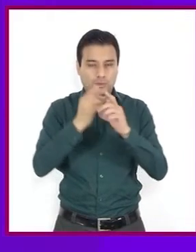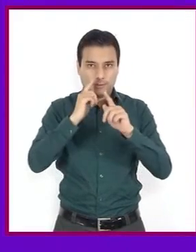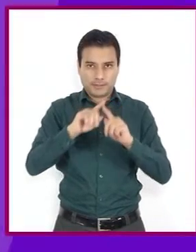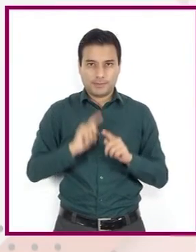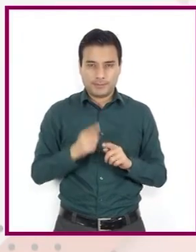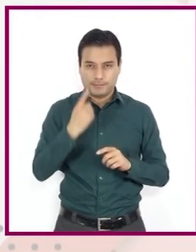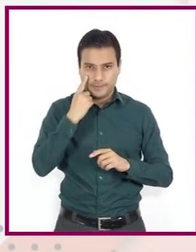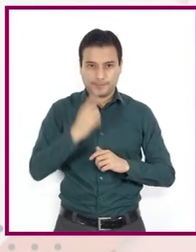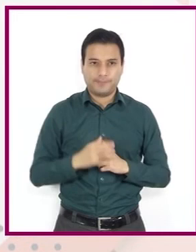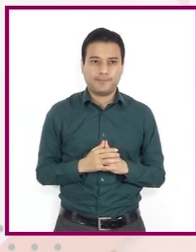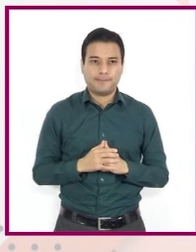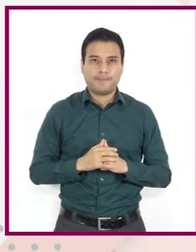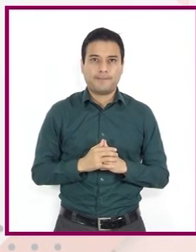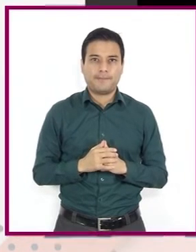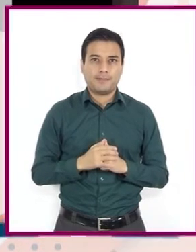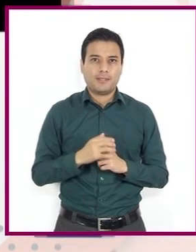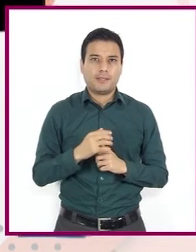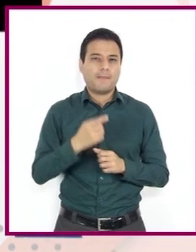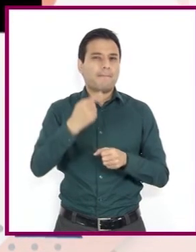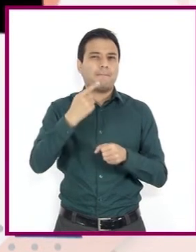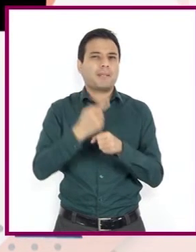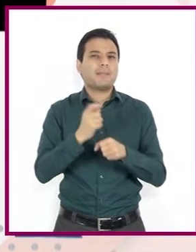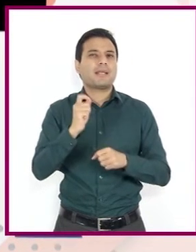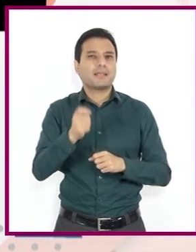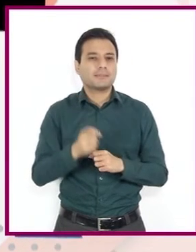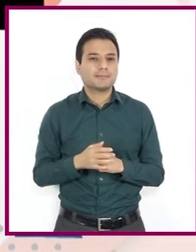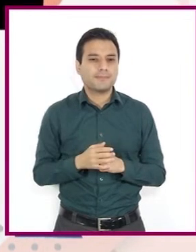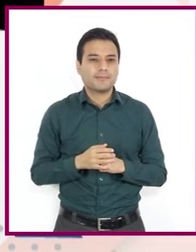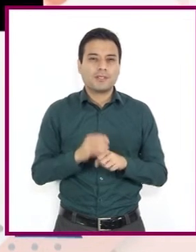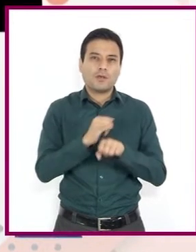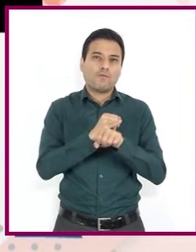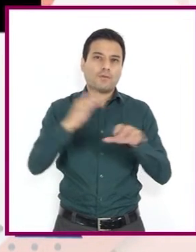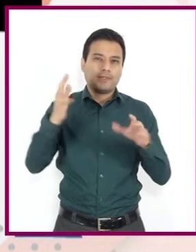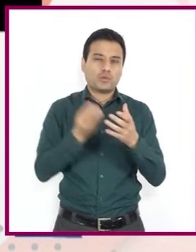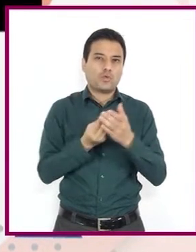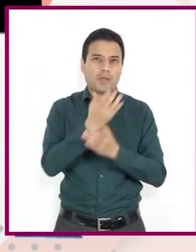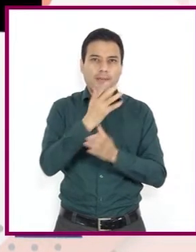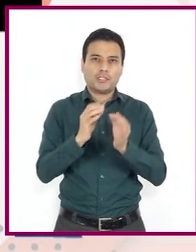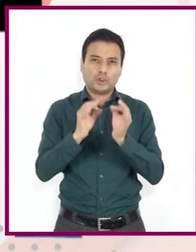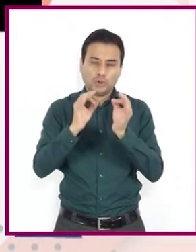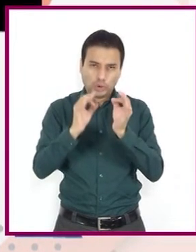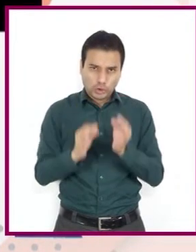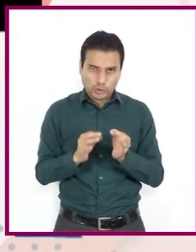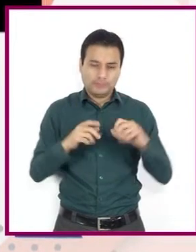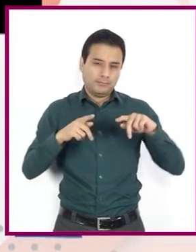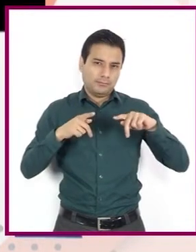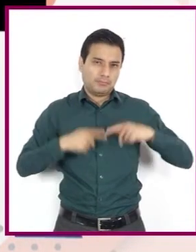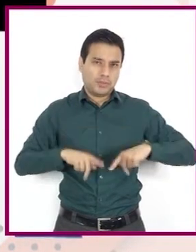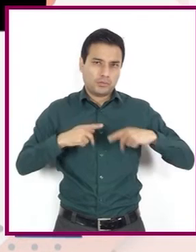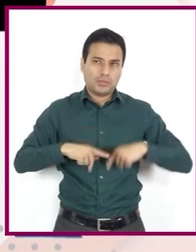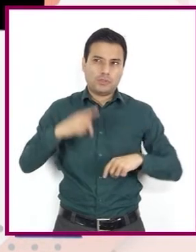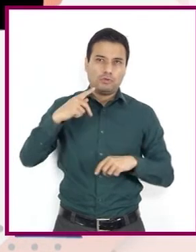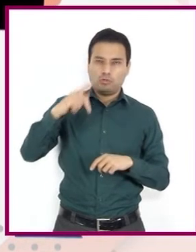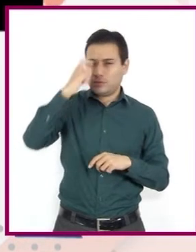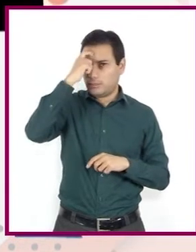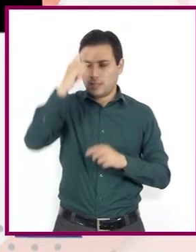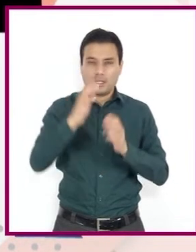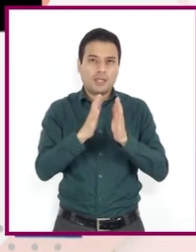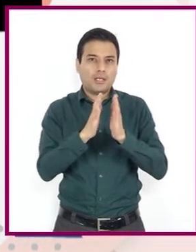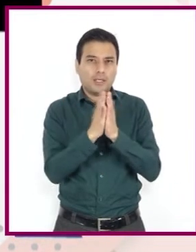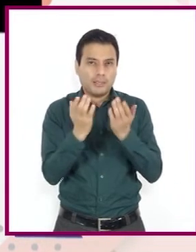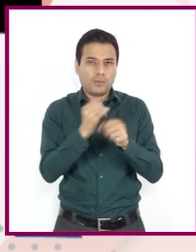existen. Las primarias son información nueva y original de creación propia como libros,